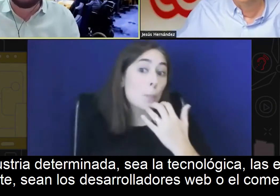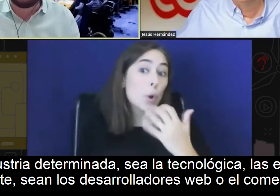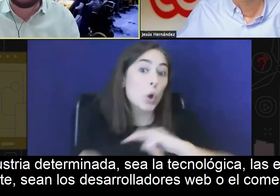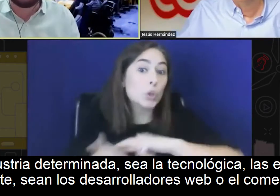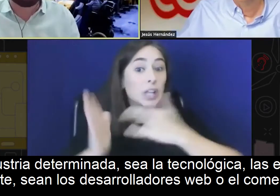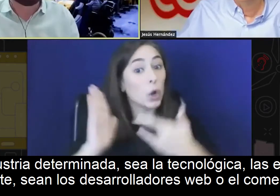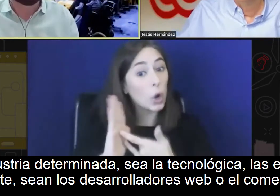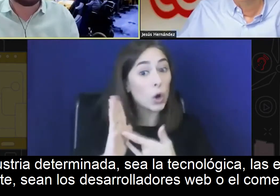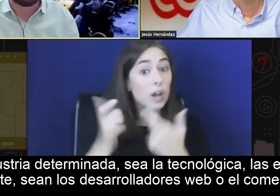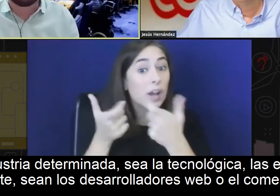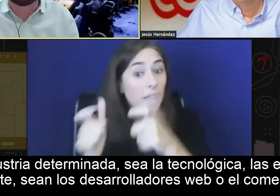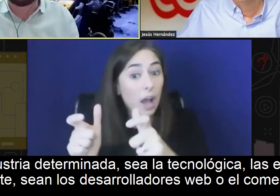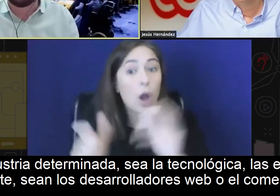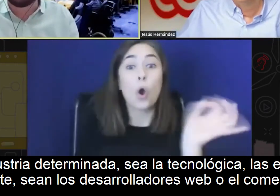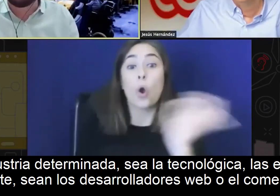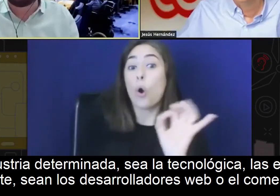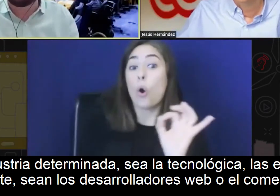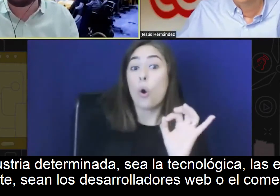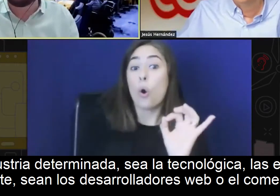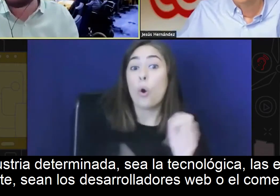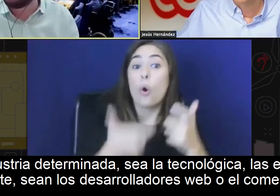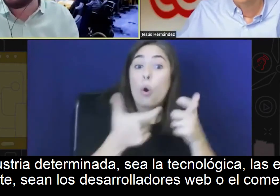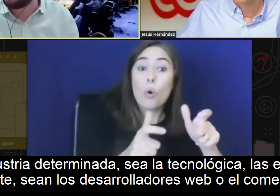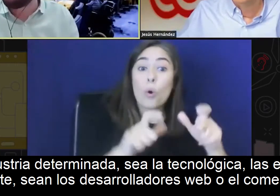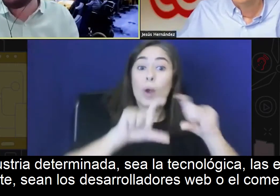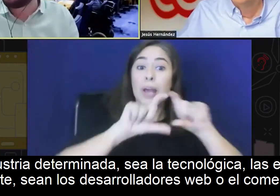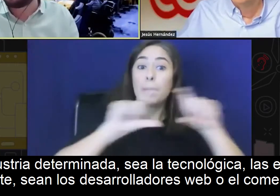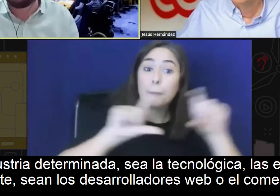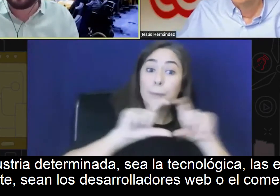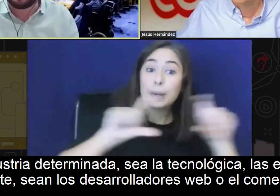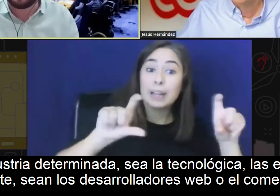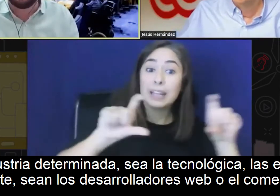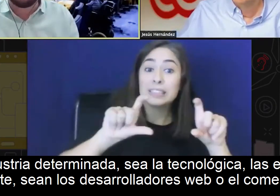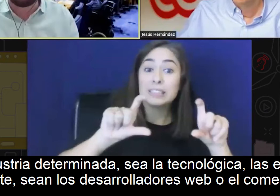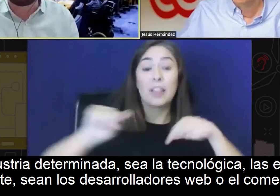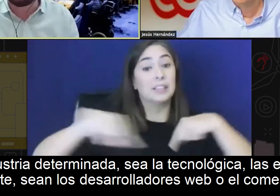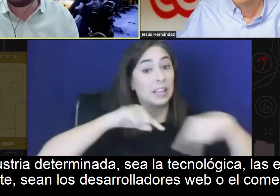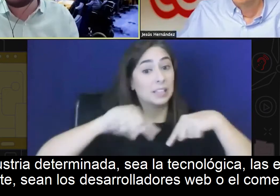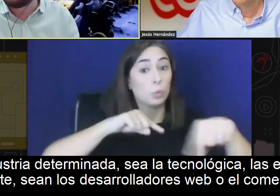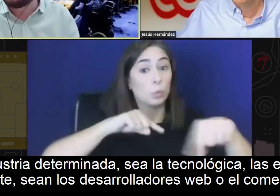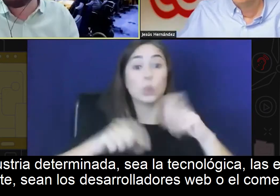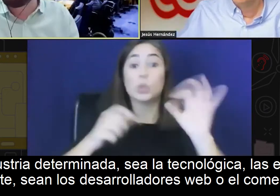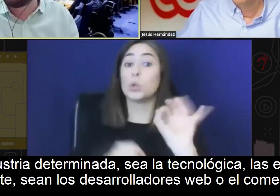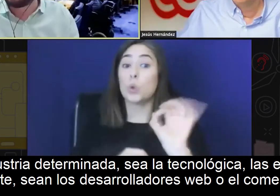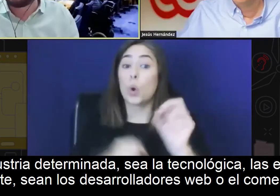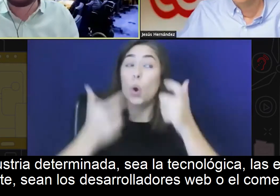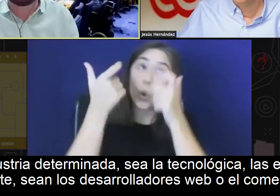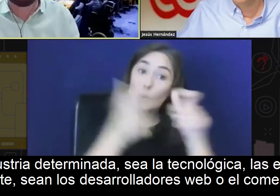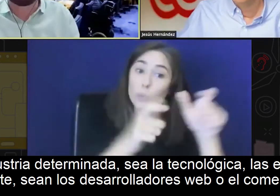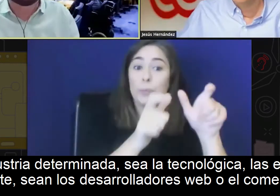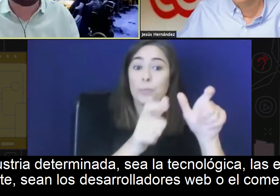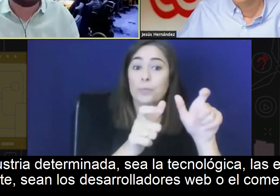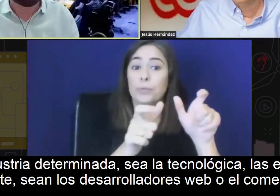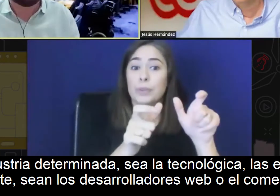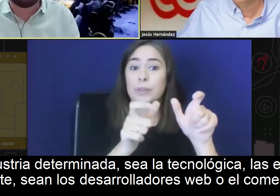sea las empresas de transporte, ya sea